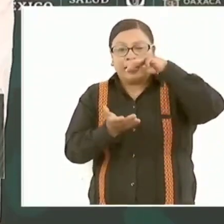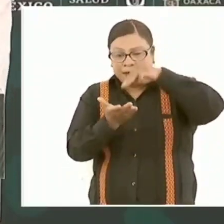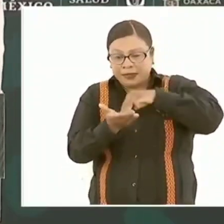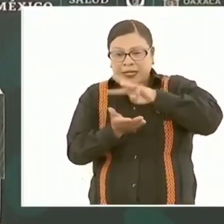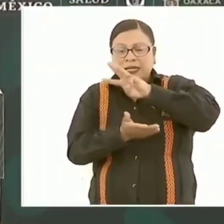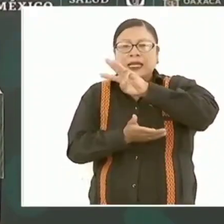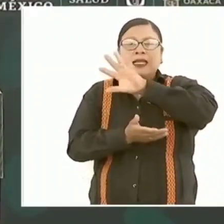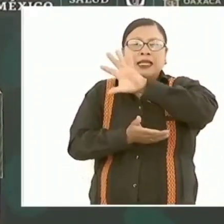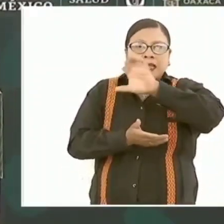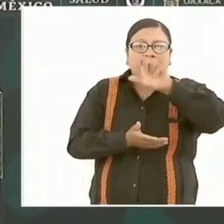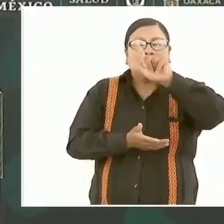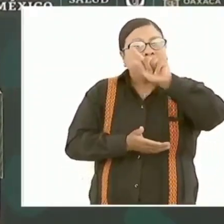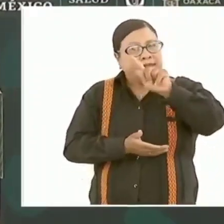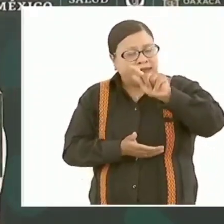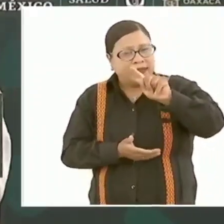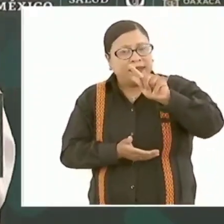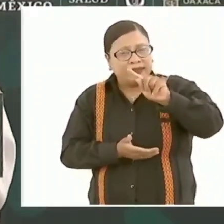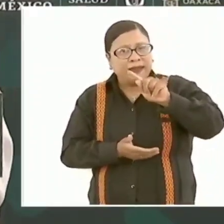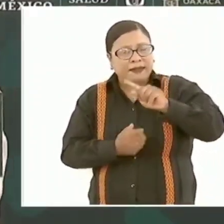3.570